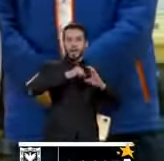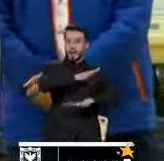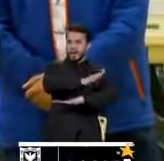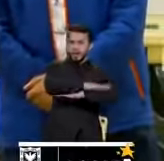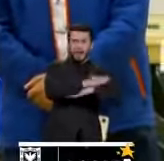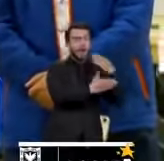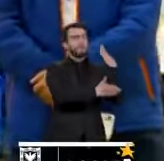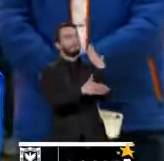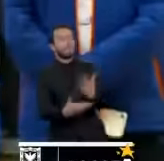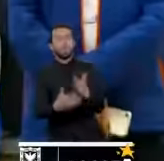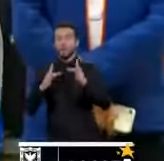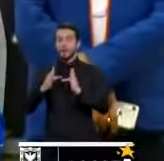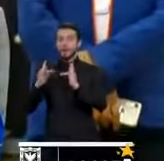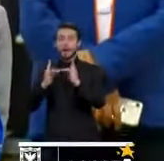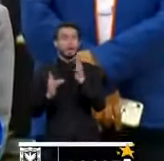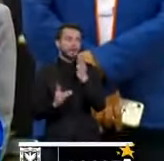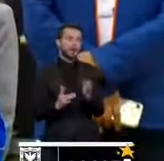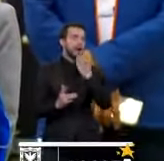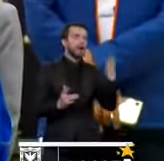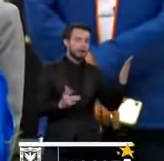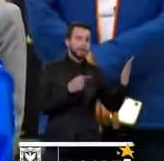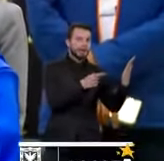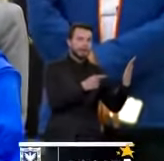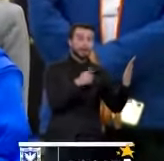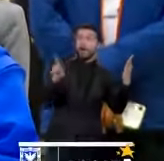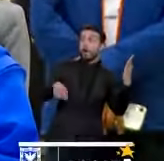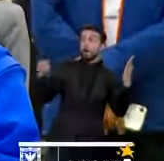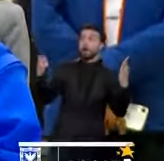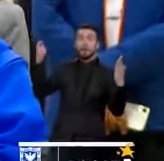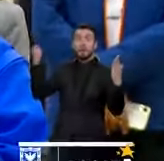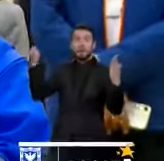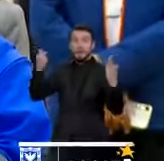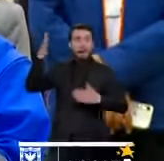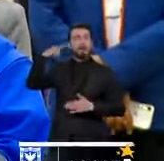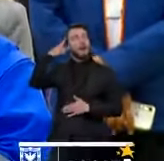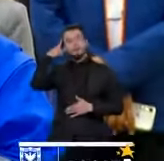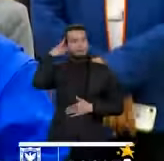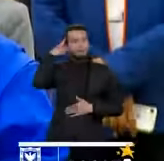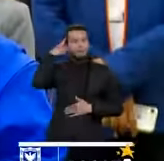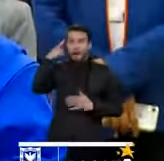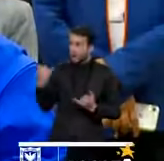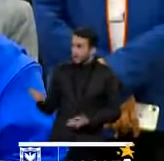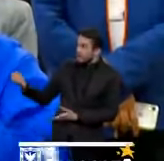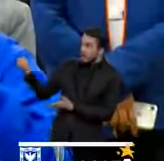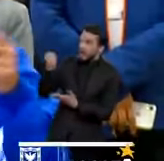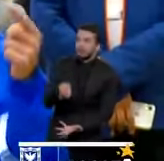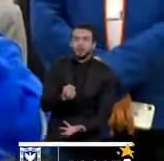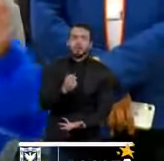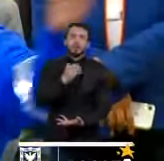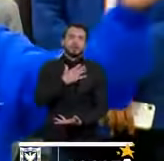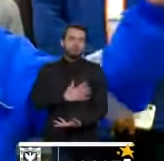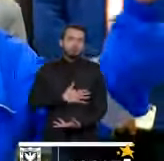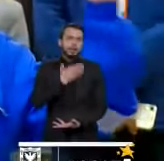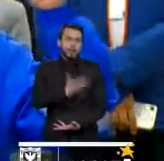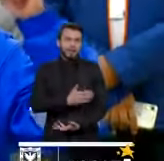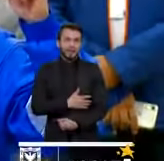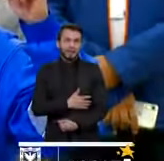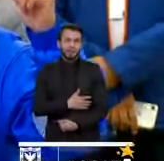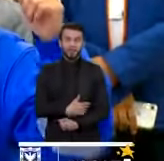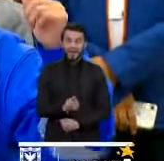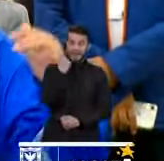la Embajada de Turquía, que en efecto están aquí instaladas, y a la señora embajadora le reiteramos nuestro agradecimiento. De manera que de la